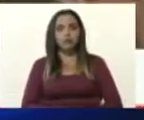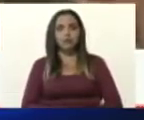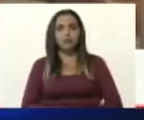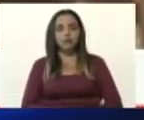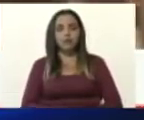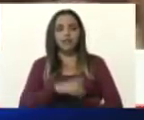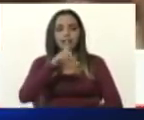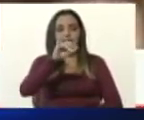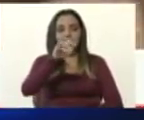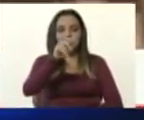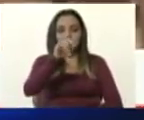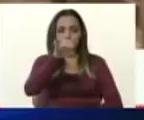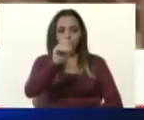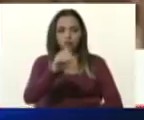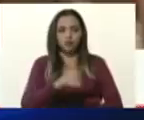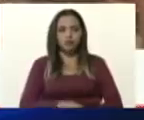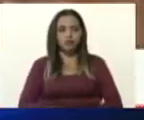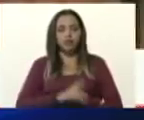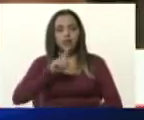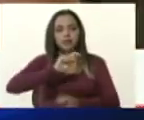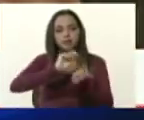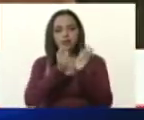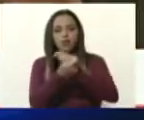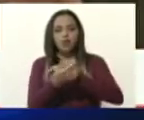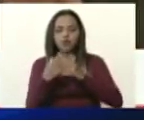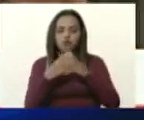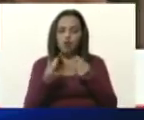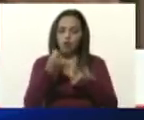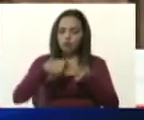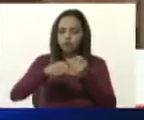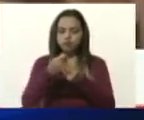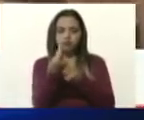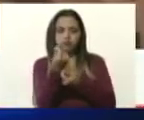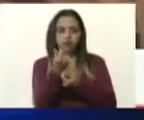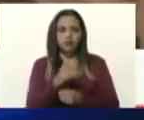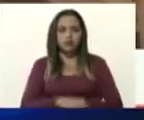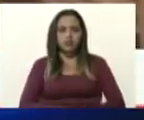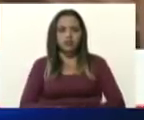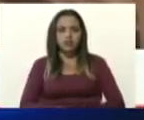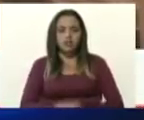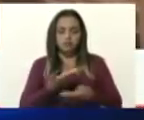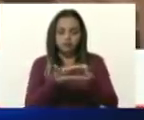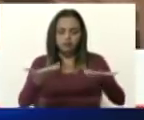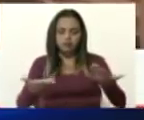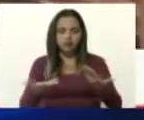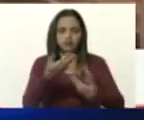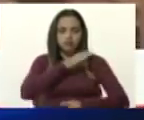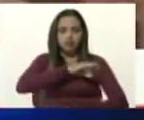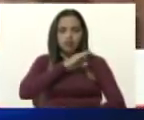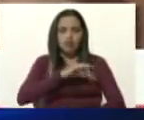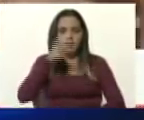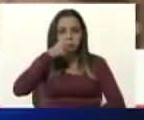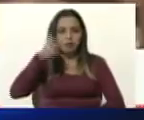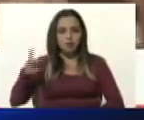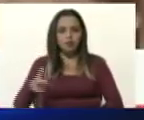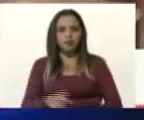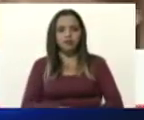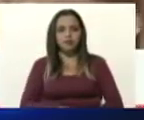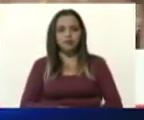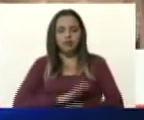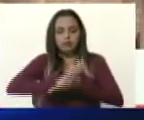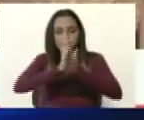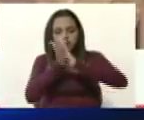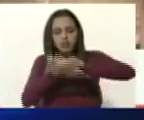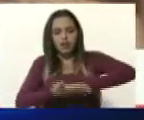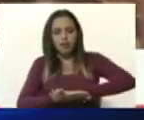litio y convirtieron toda su riqueza en riqueza social en inversión para el pueblo acabó con